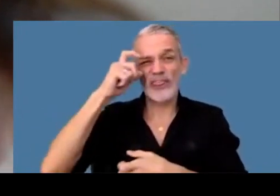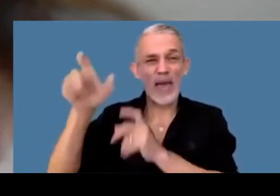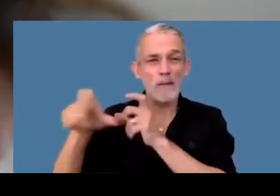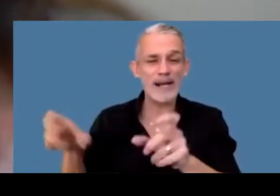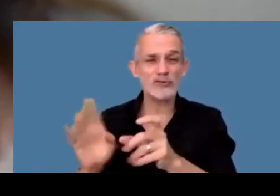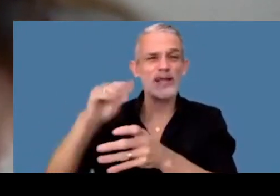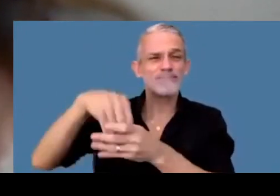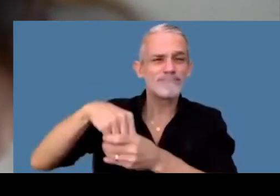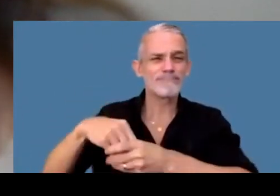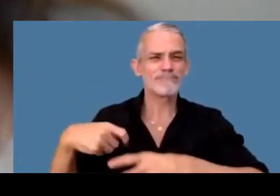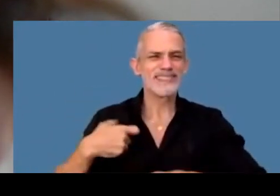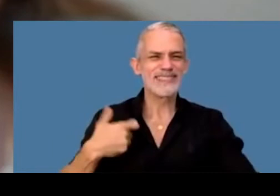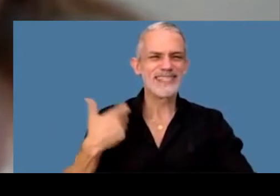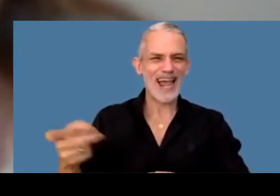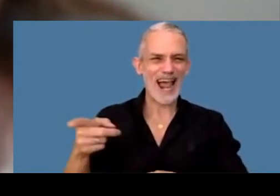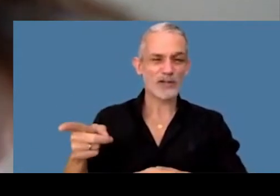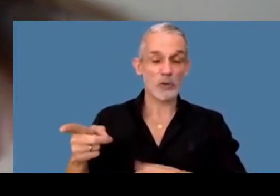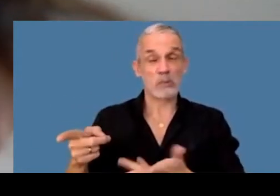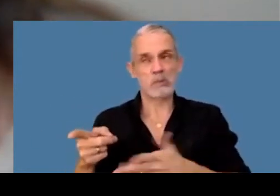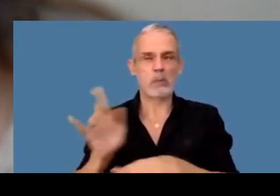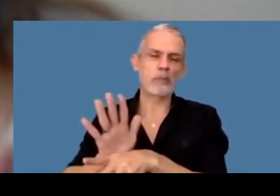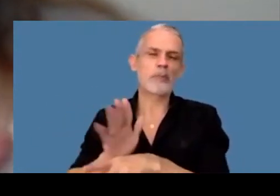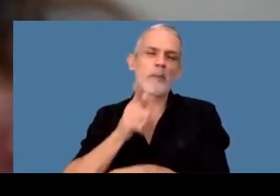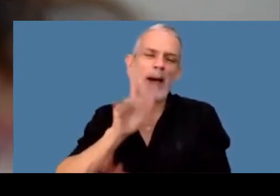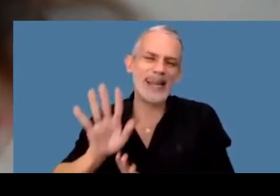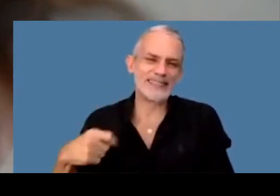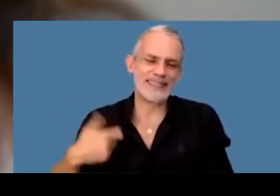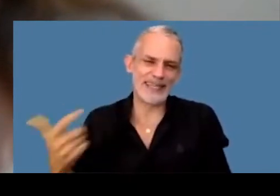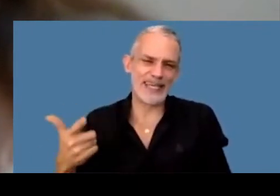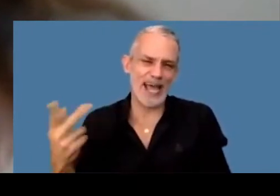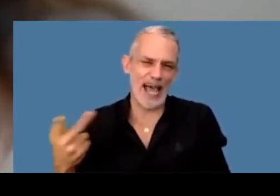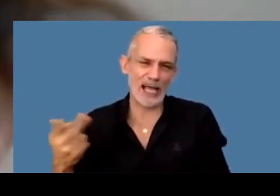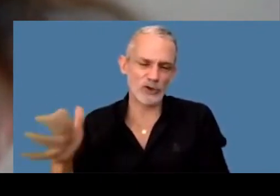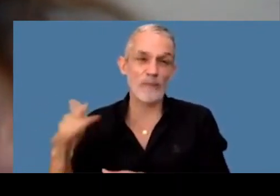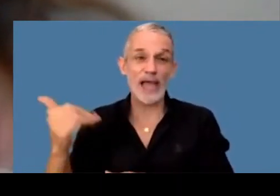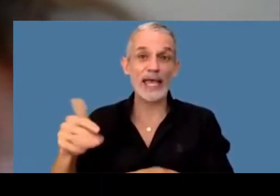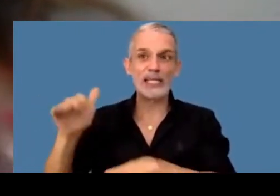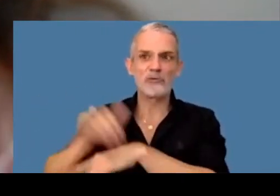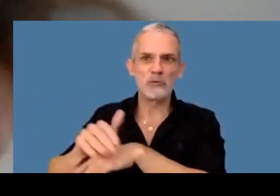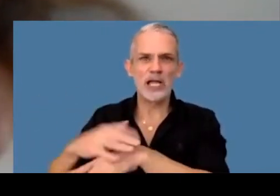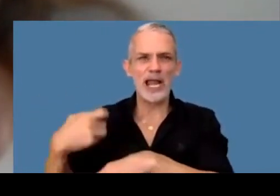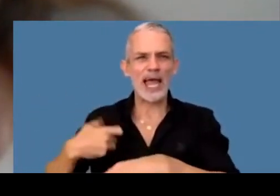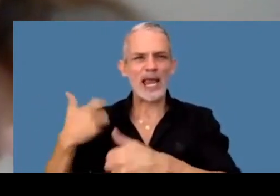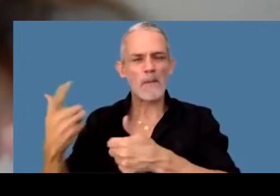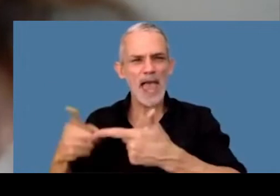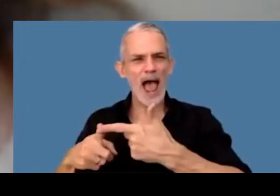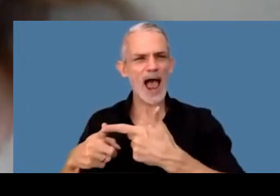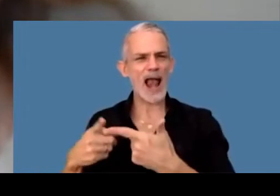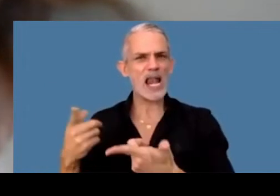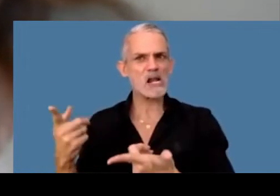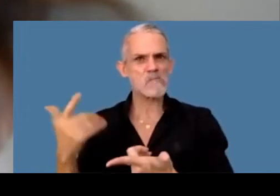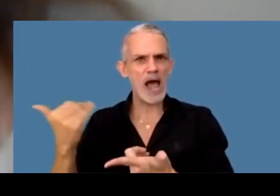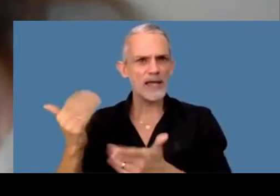integran ese pseudo sindicato tienen tutela gremial, tienen todos